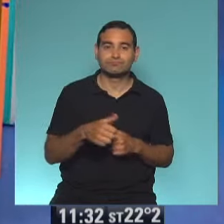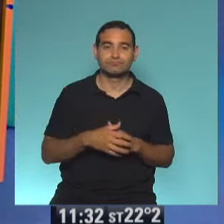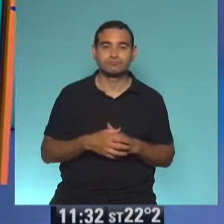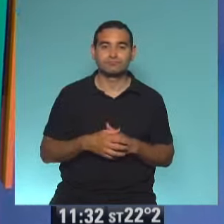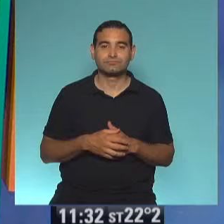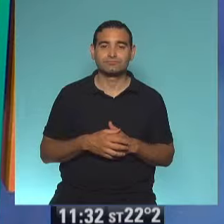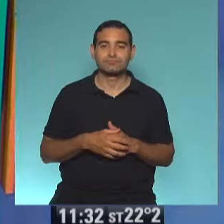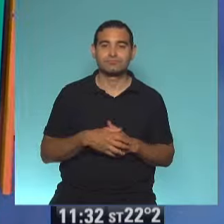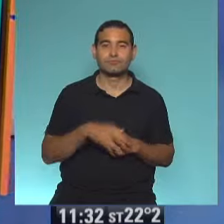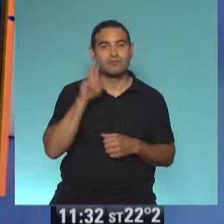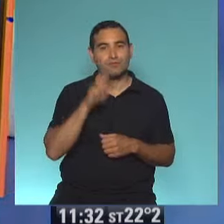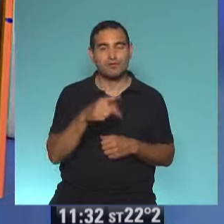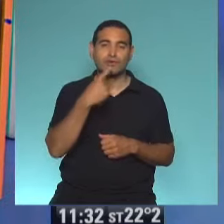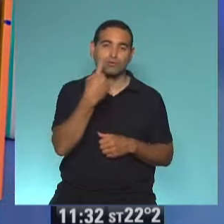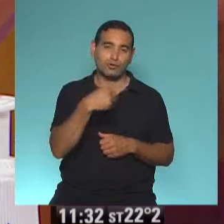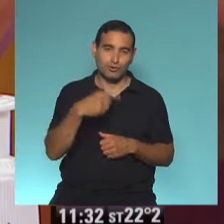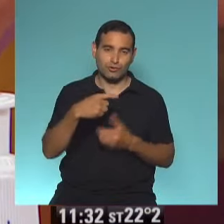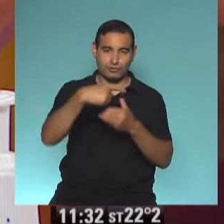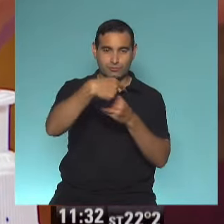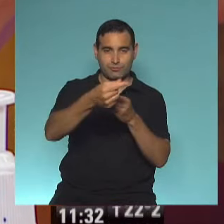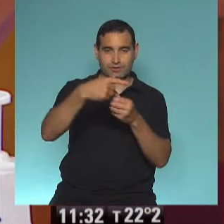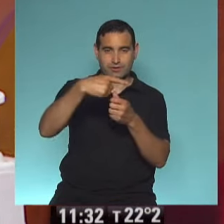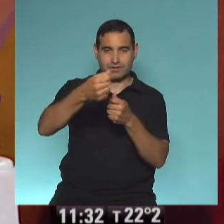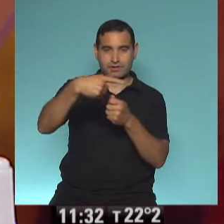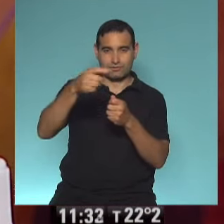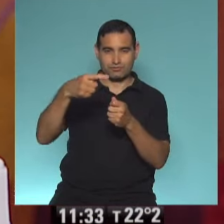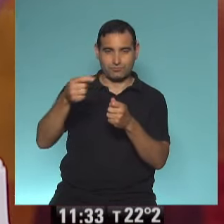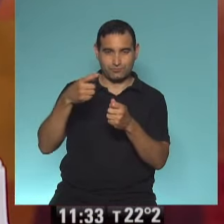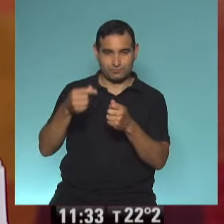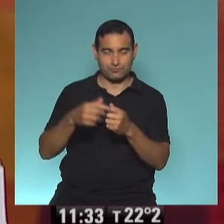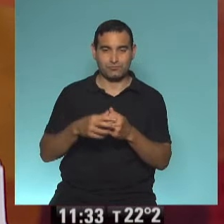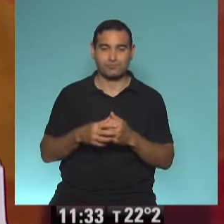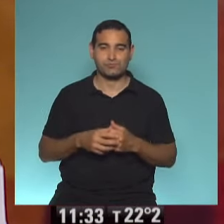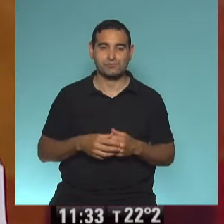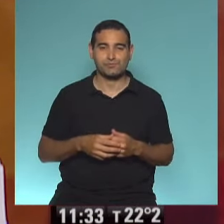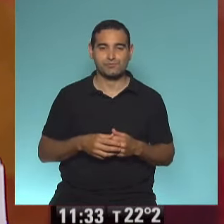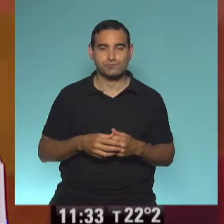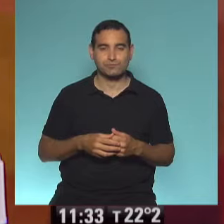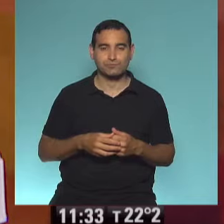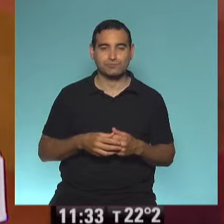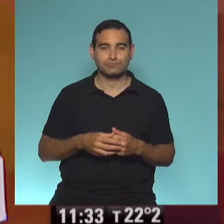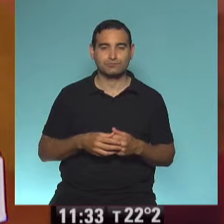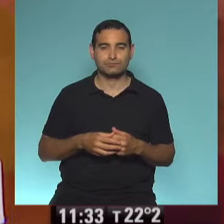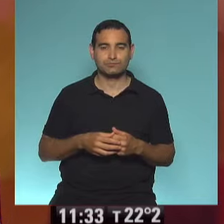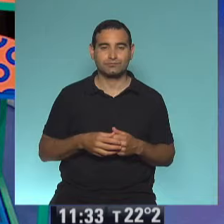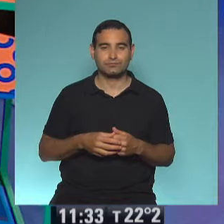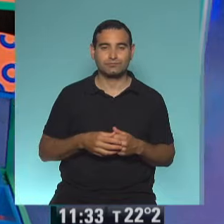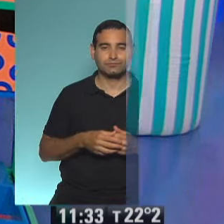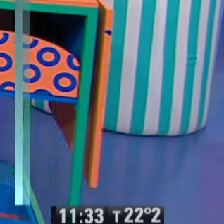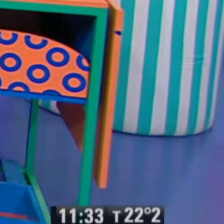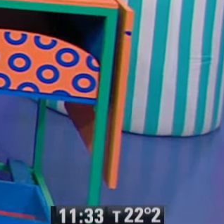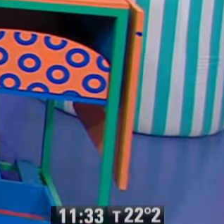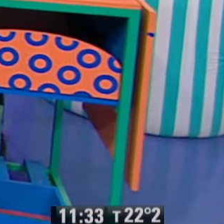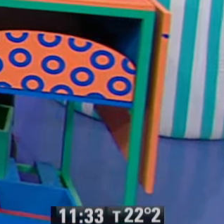ver, ¿no? Bueno, los colores, los pétalos, podemos ver también los pistillos, el